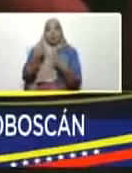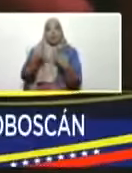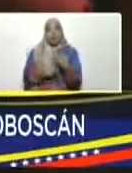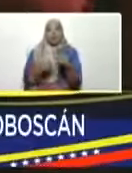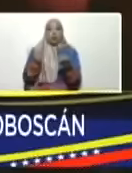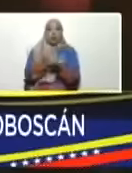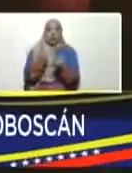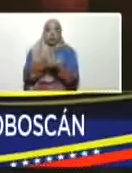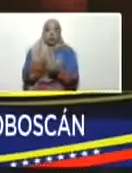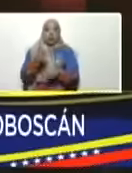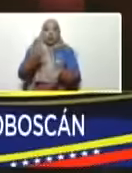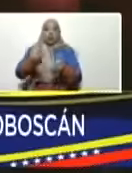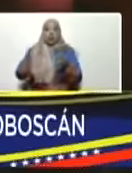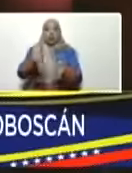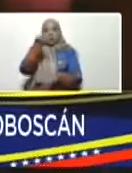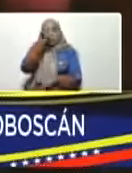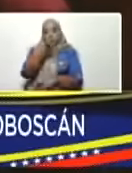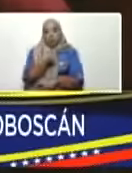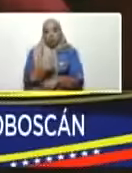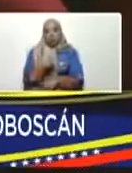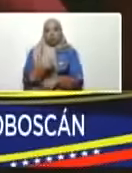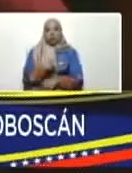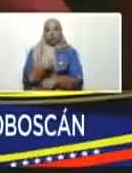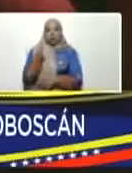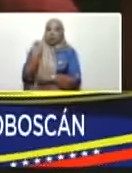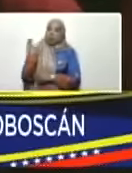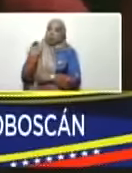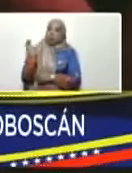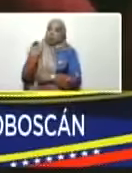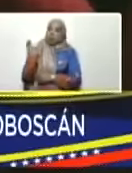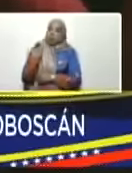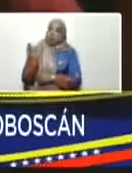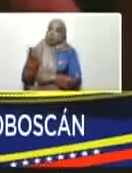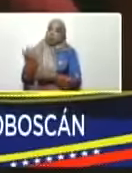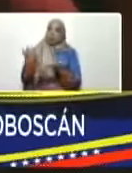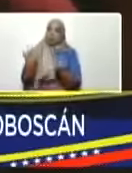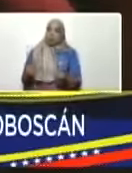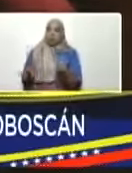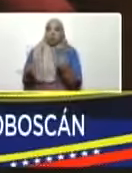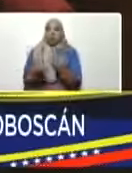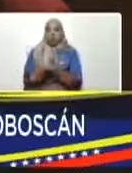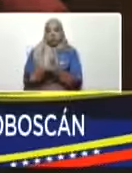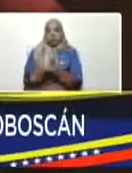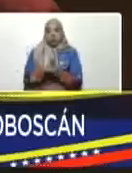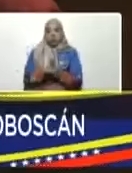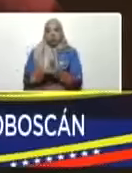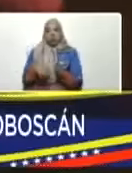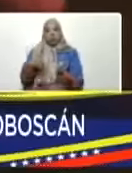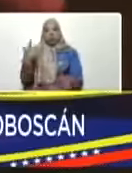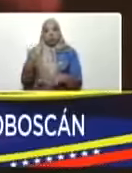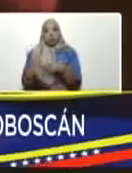para los próximos 15 años. Se lo presentamos a la Asamblea Nacional como corresponde en ley y ya fue